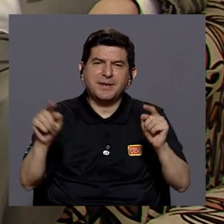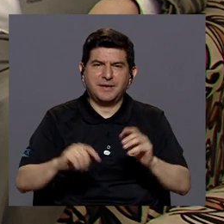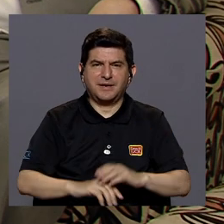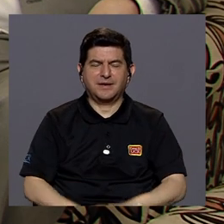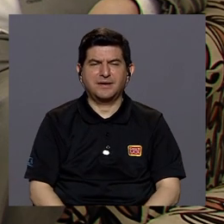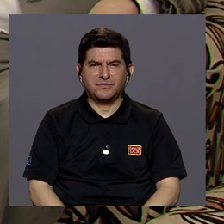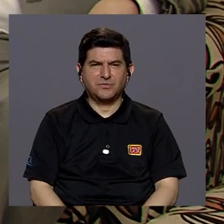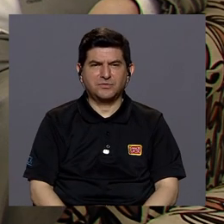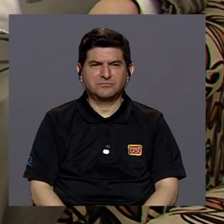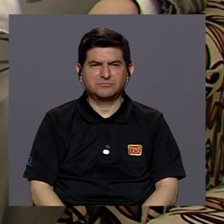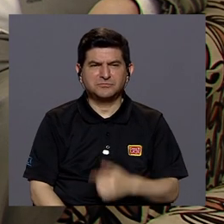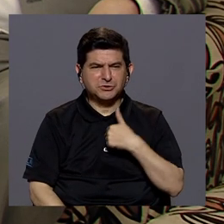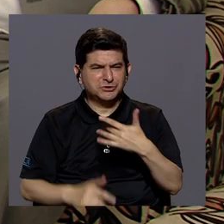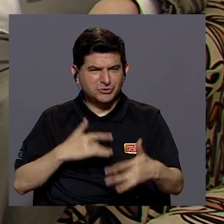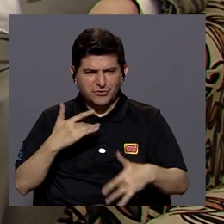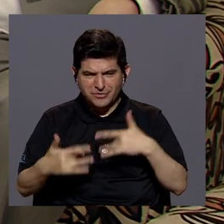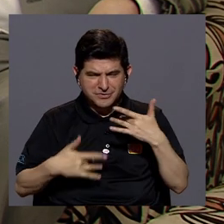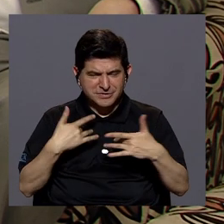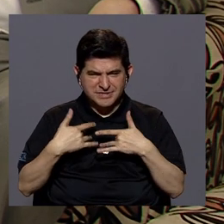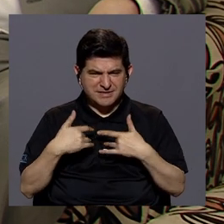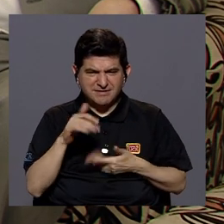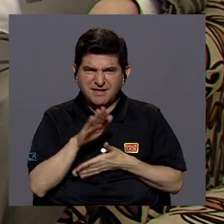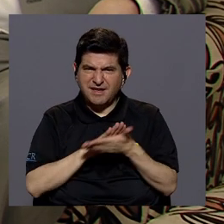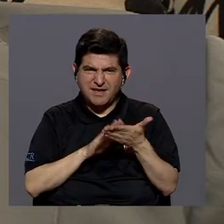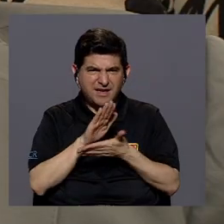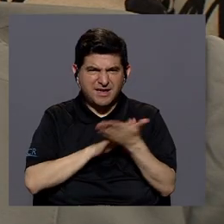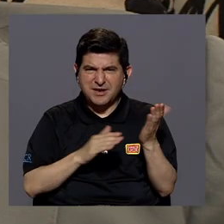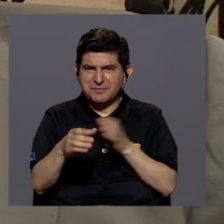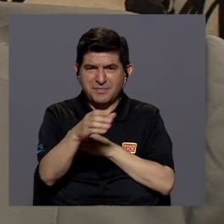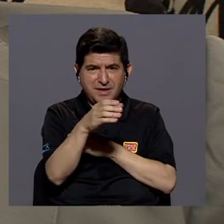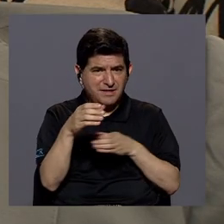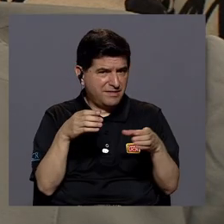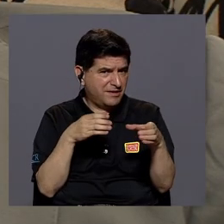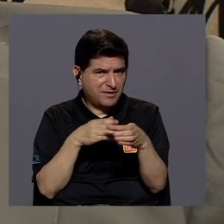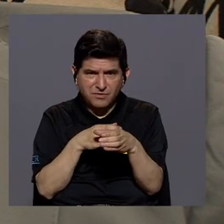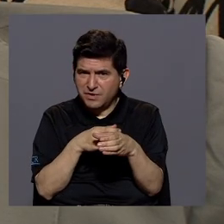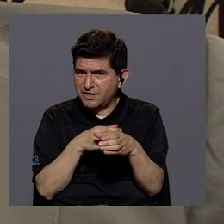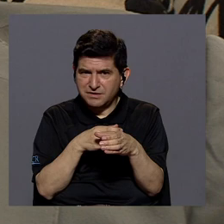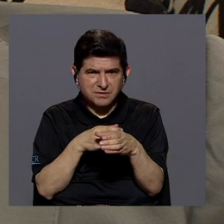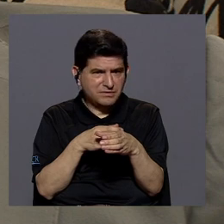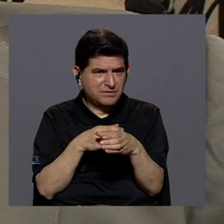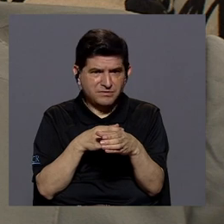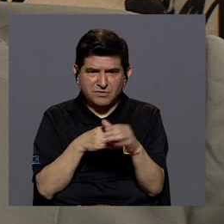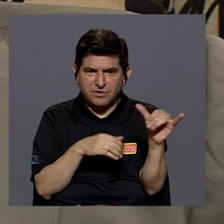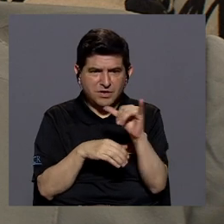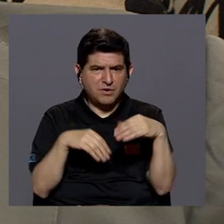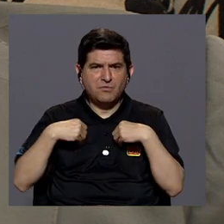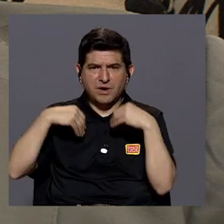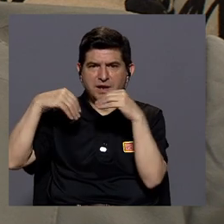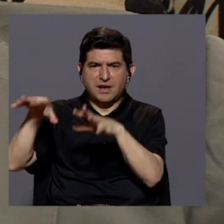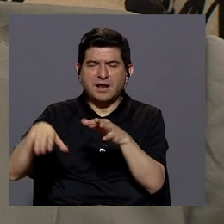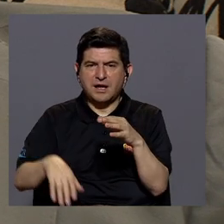no, sentí que irme de ese cuarto era como abandonarla,